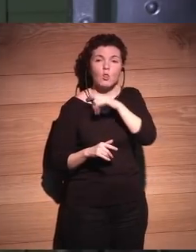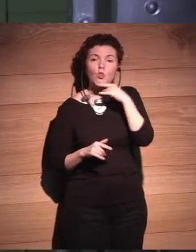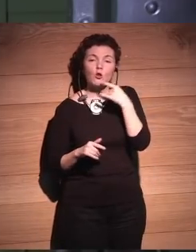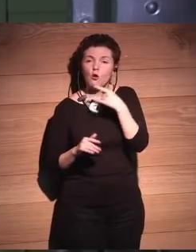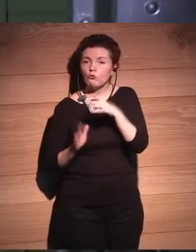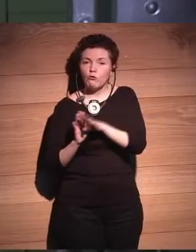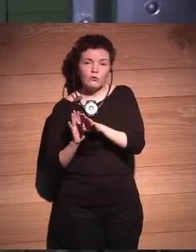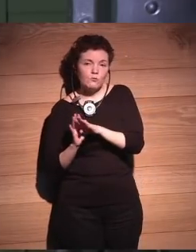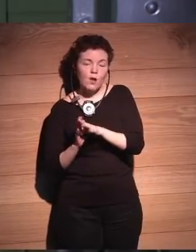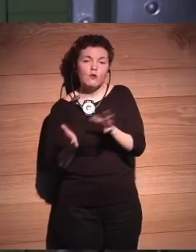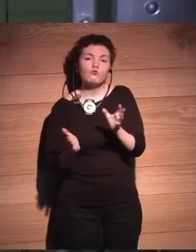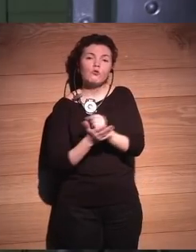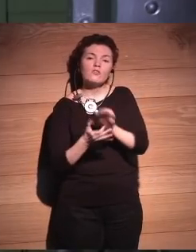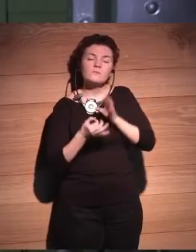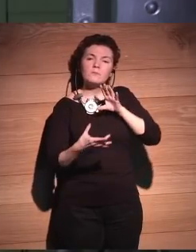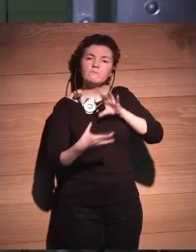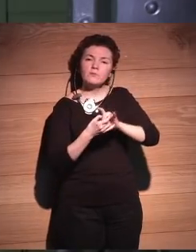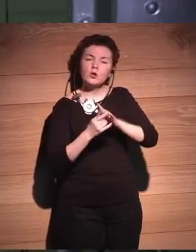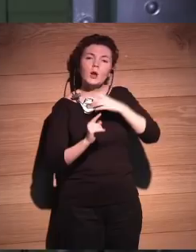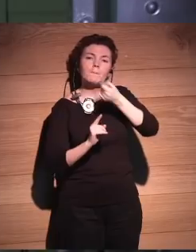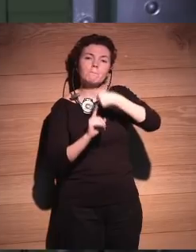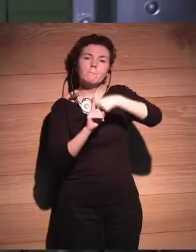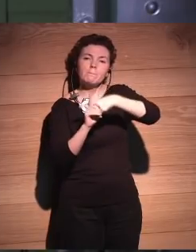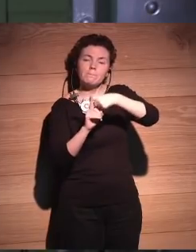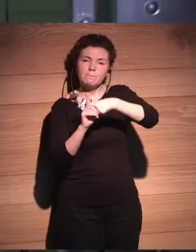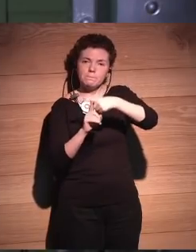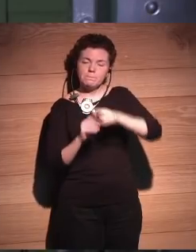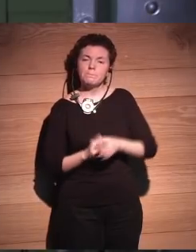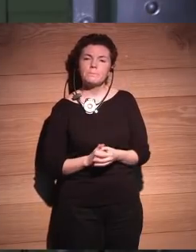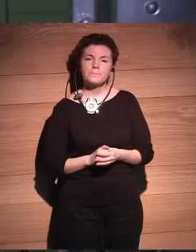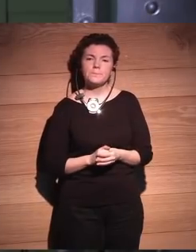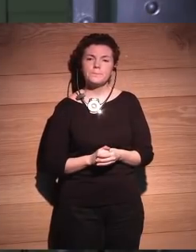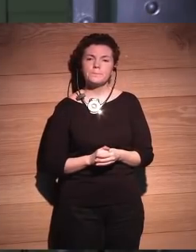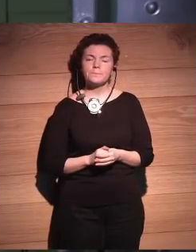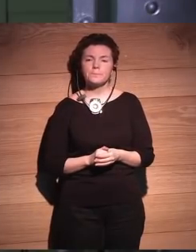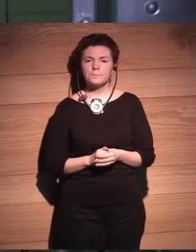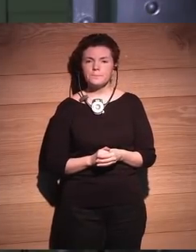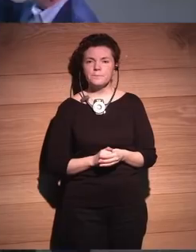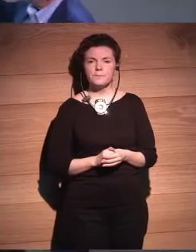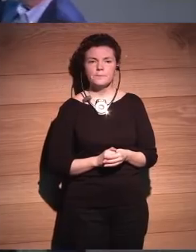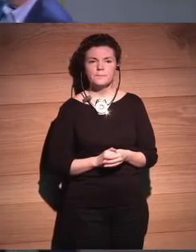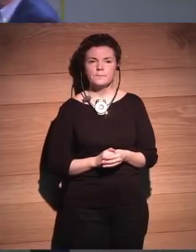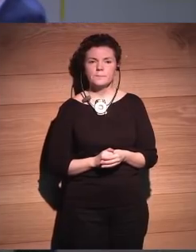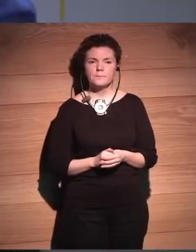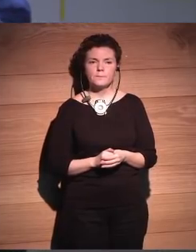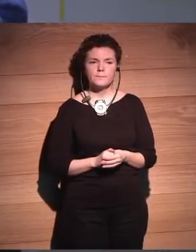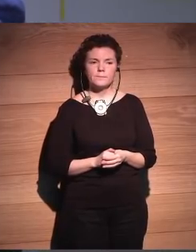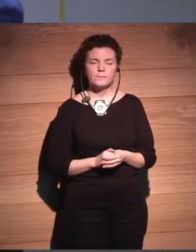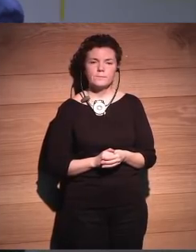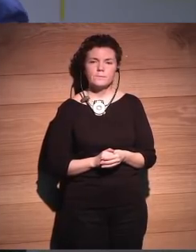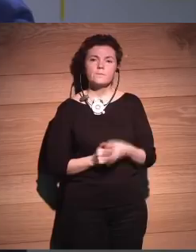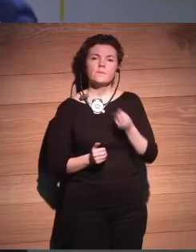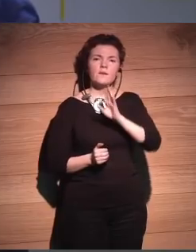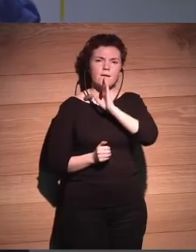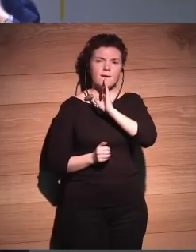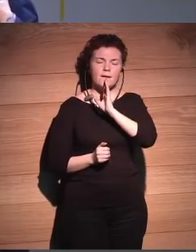Es decir, todo tiene que ver con la dosis y el medicamento que estemos tomando, ¿de acuerdo? So as I said, Bueno, y